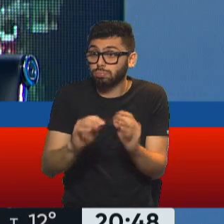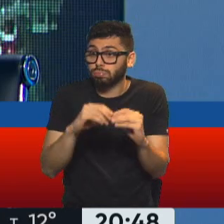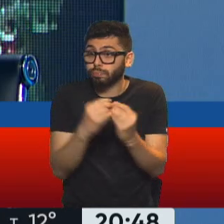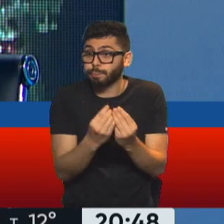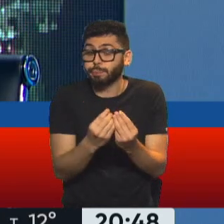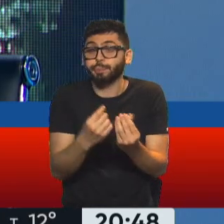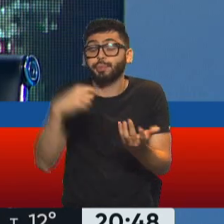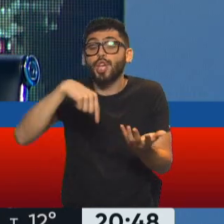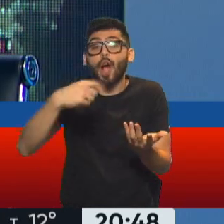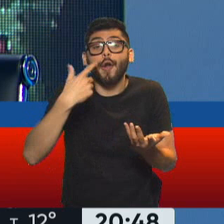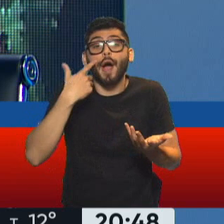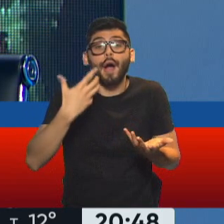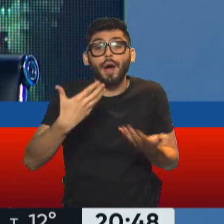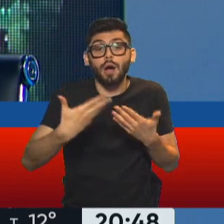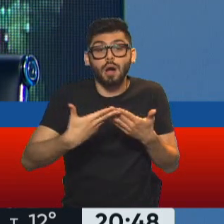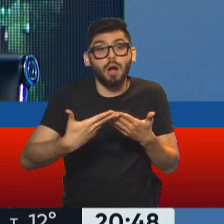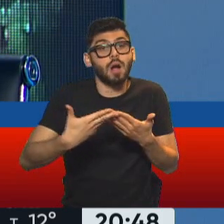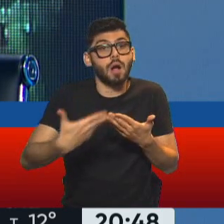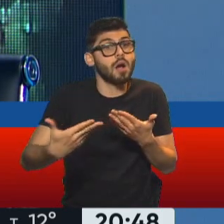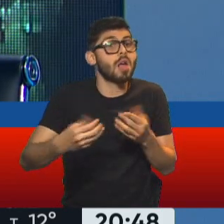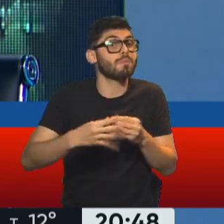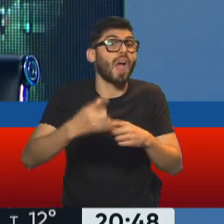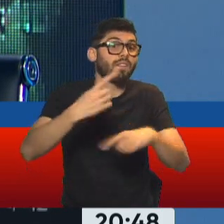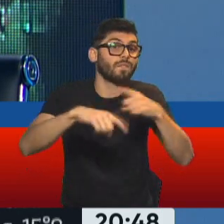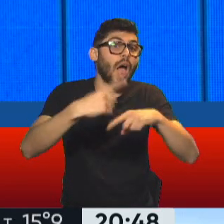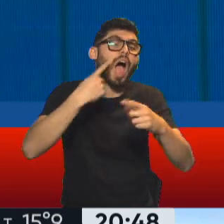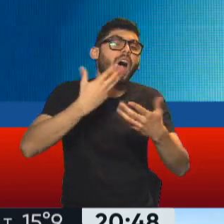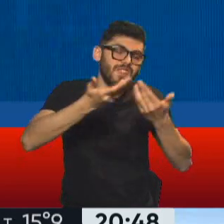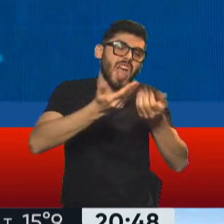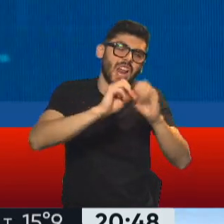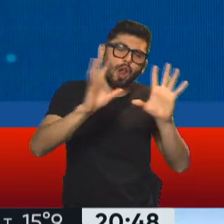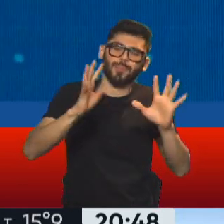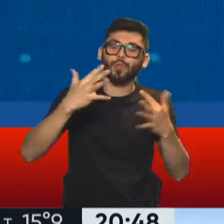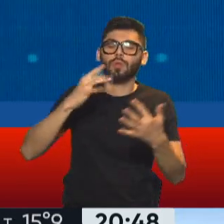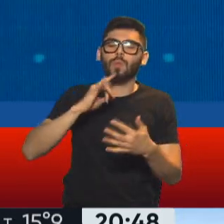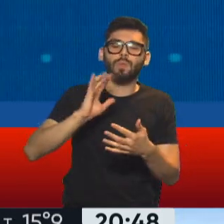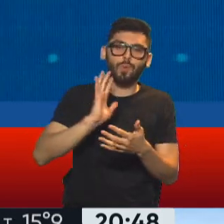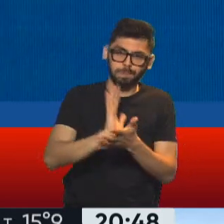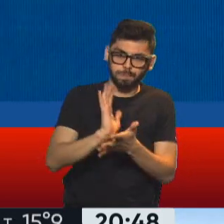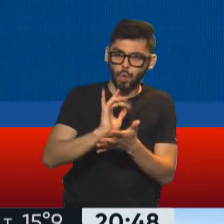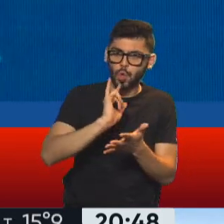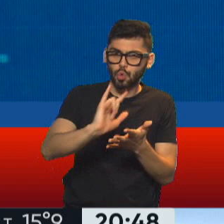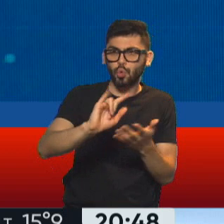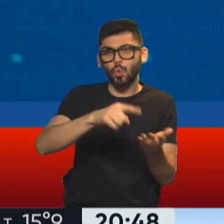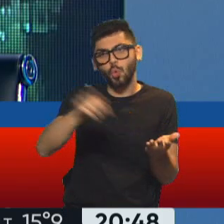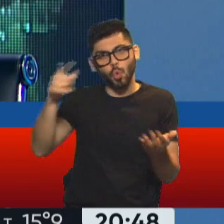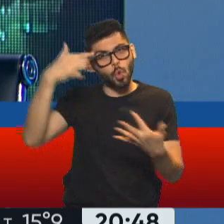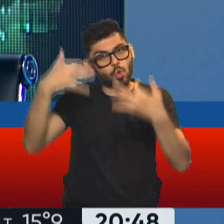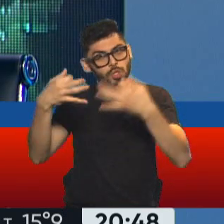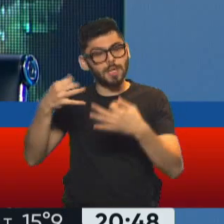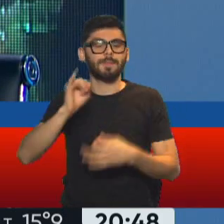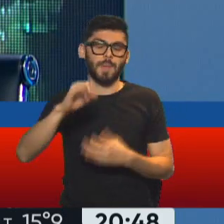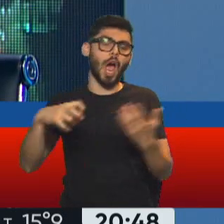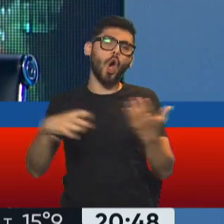que correspondan para poder poner claridad sobre esto. ¿La justicia será quien determine qué pasa con esa prórroga? Sí, la auditoría ha